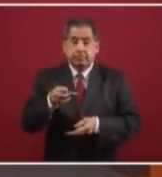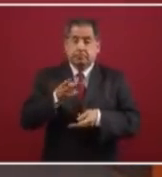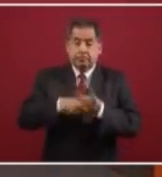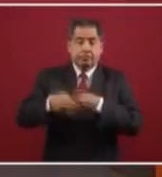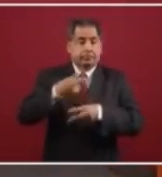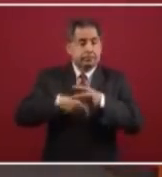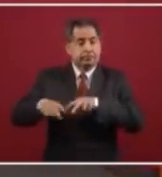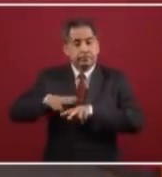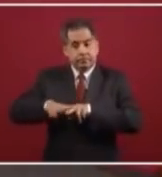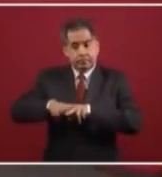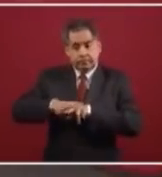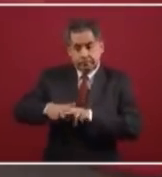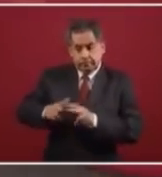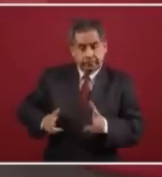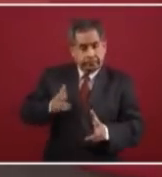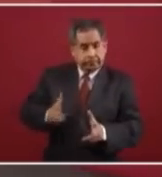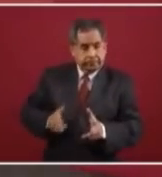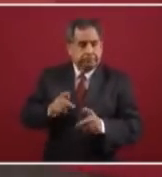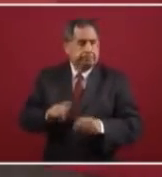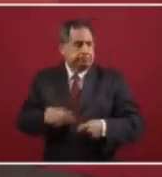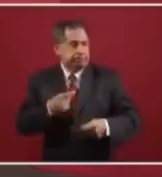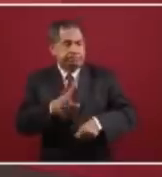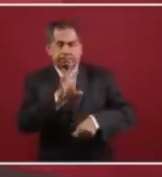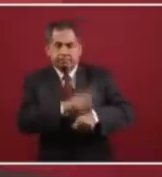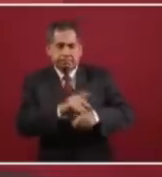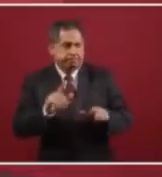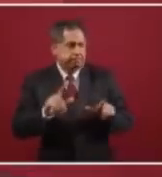con las concesiones,